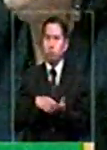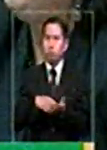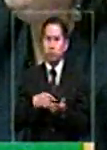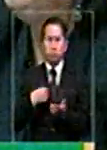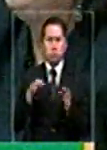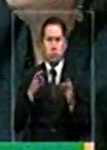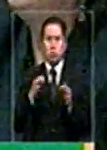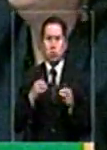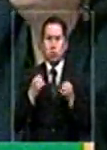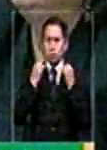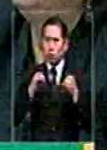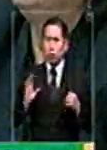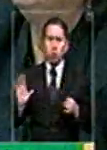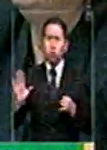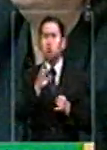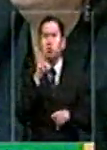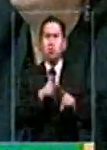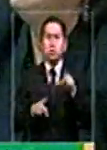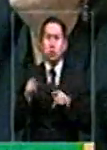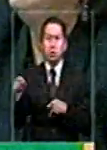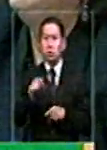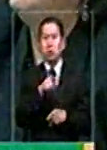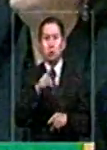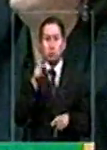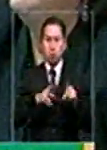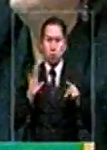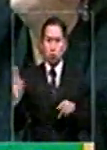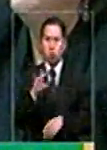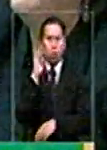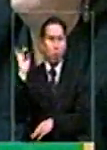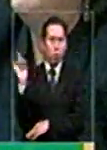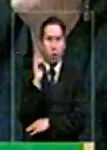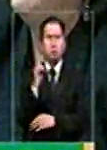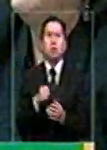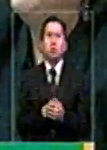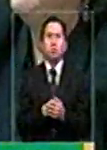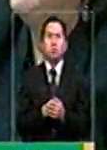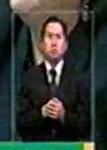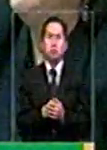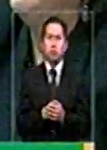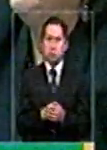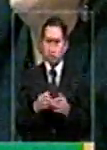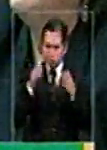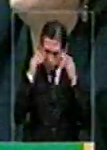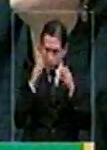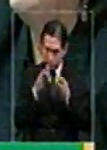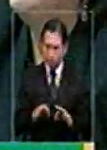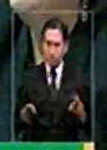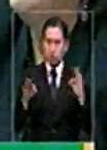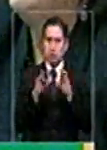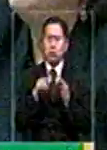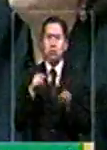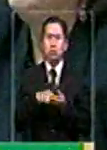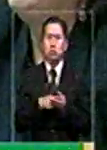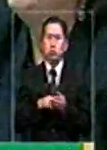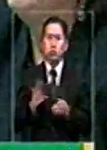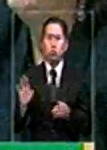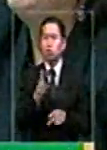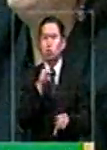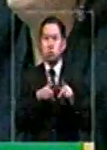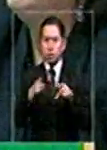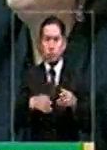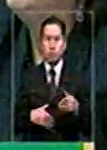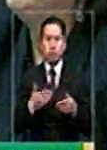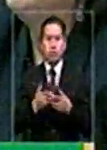cuentas al pueblo boliviano, y específicamente a los paseños y